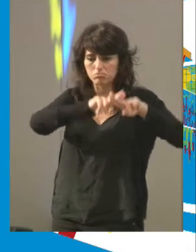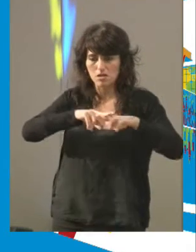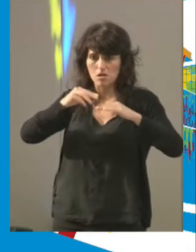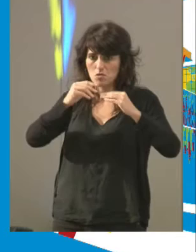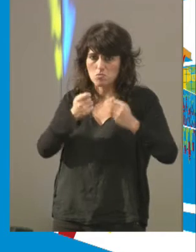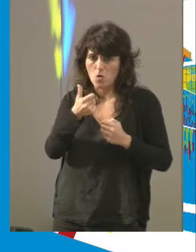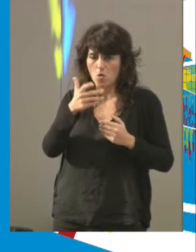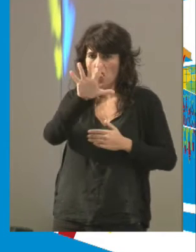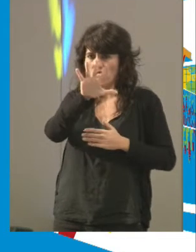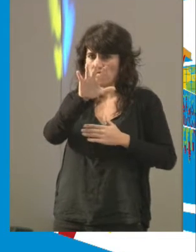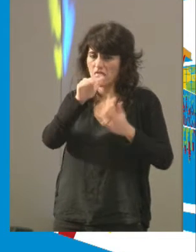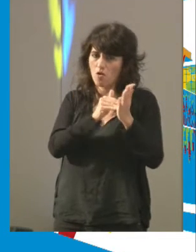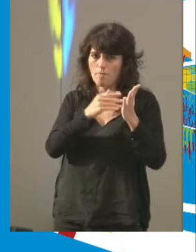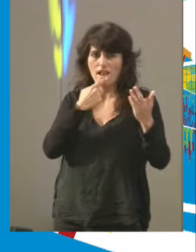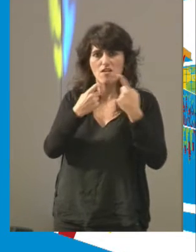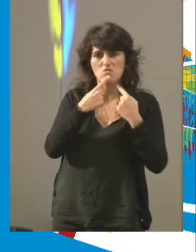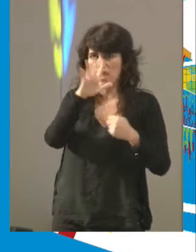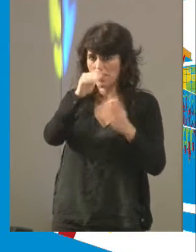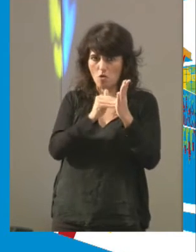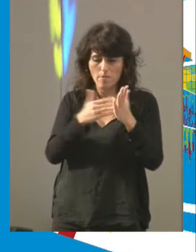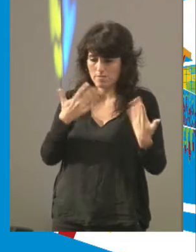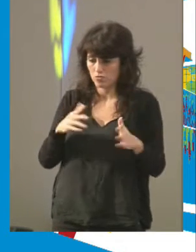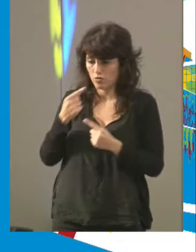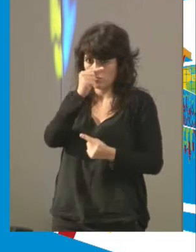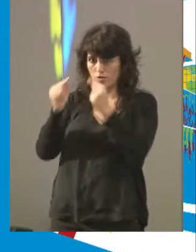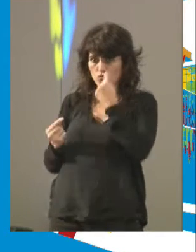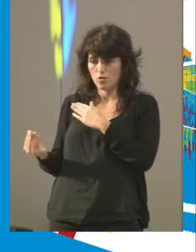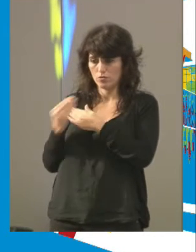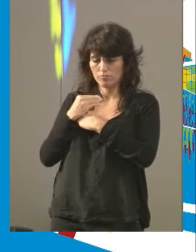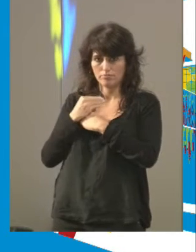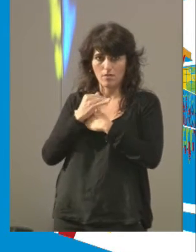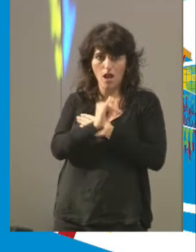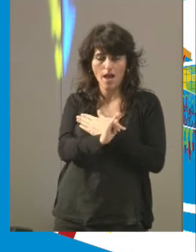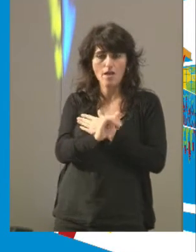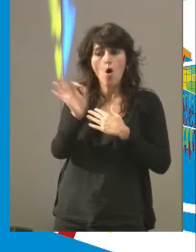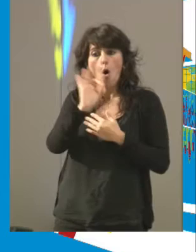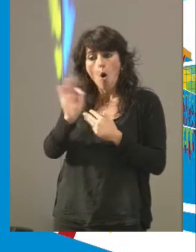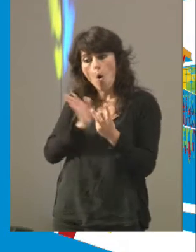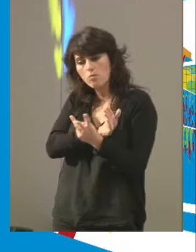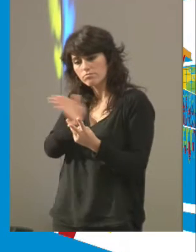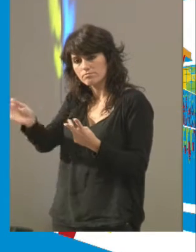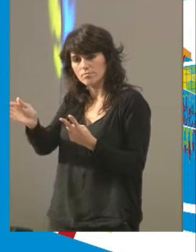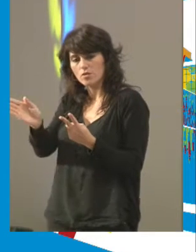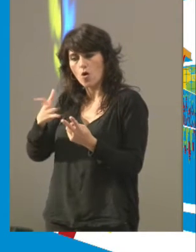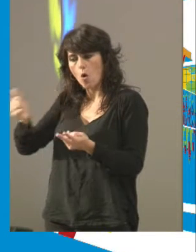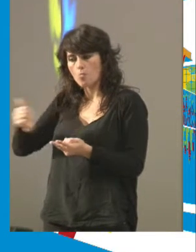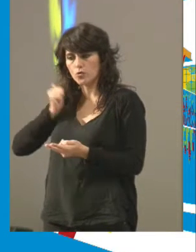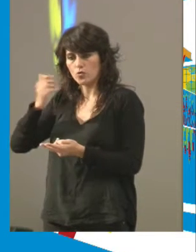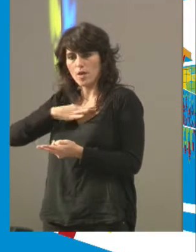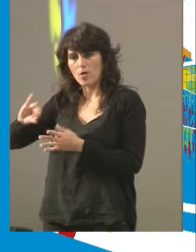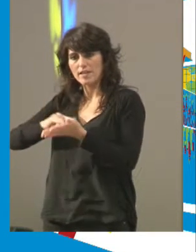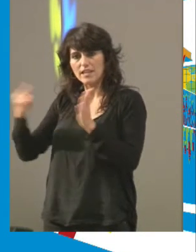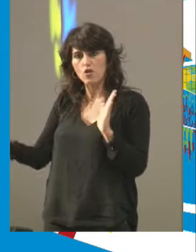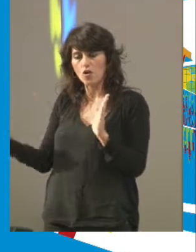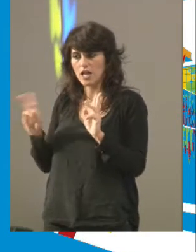hablando de unas 5.000 encuestas aproximadamente a las que podíamos llegar con ese presupuesto que teníamos, o bien se abría por primera vez la oportunidad de utilizar